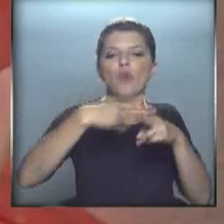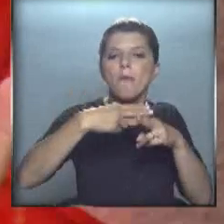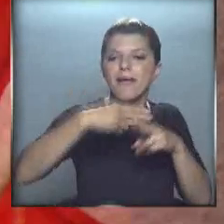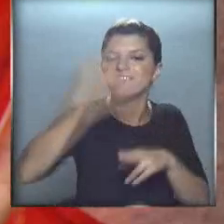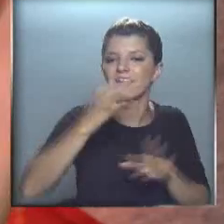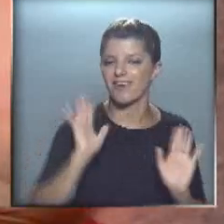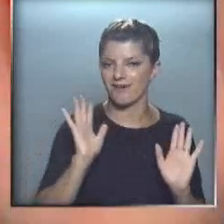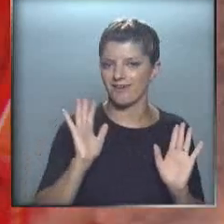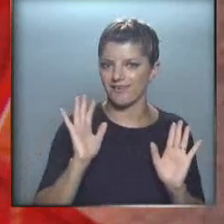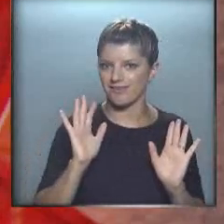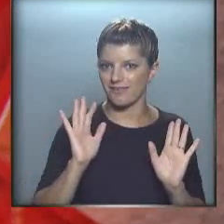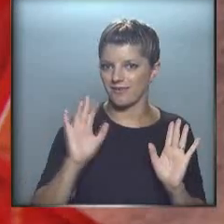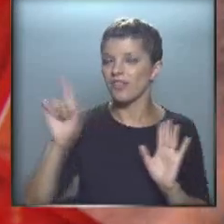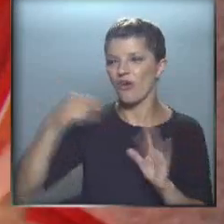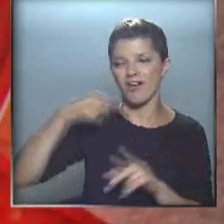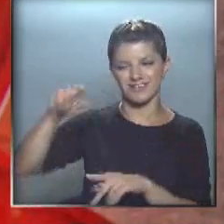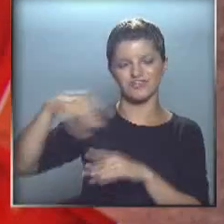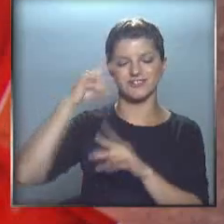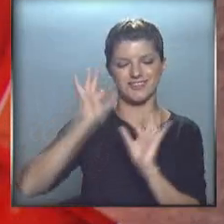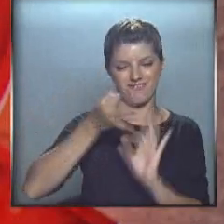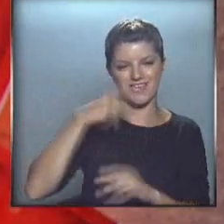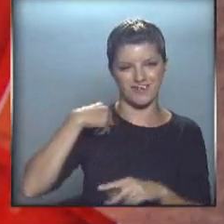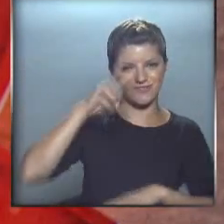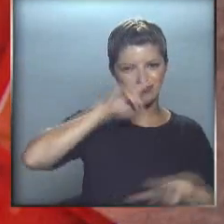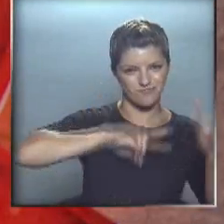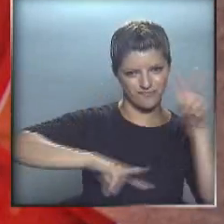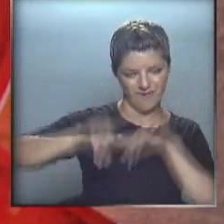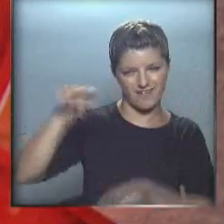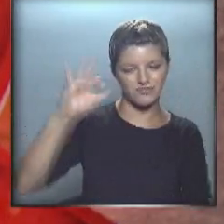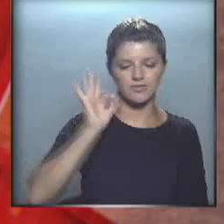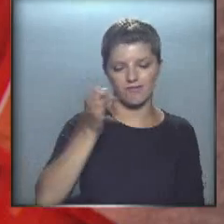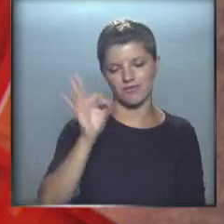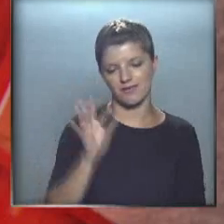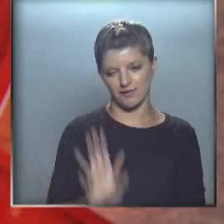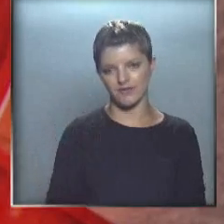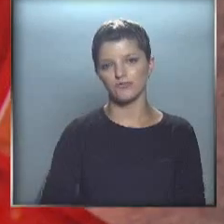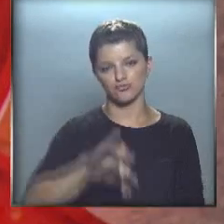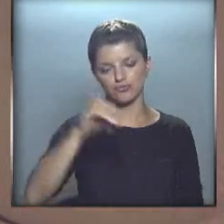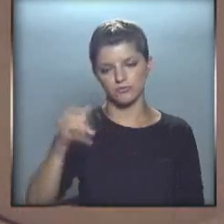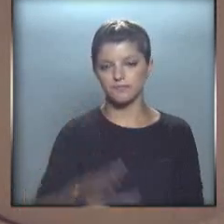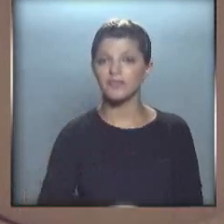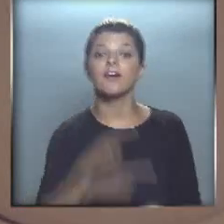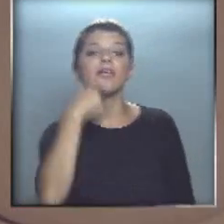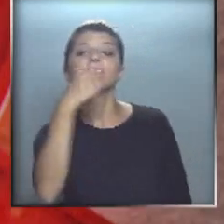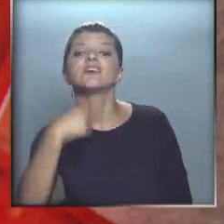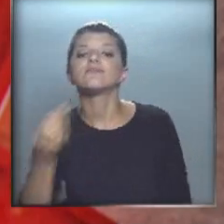gente que te crió? Ya sabían ellos que yo estaba iniciando esa búsqueda. Ya sabían, sí, sí. ¿Y qué te